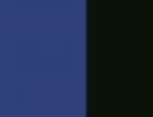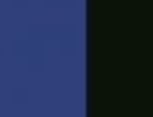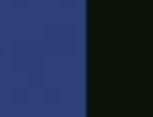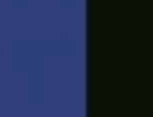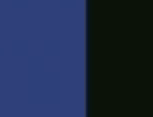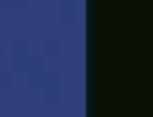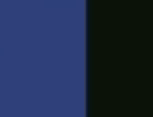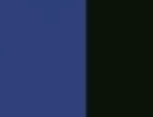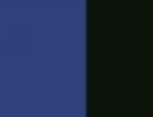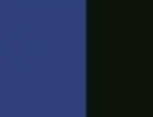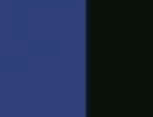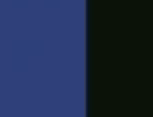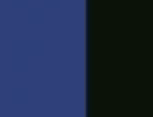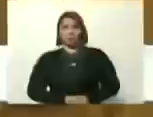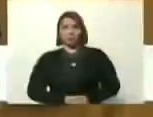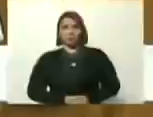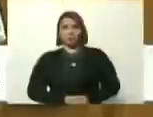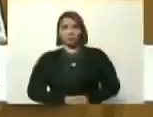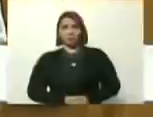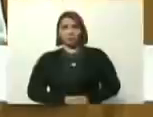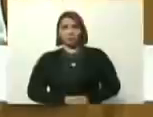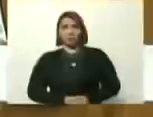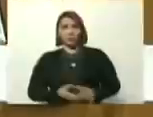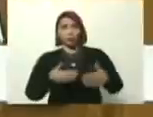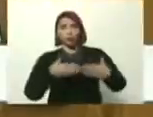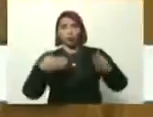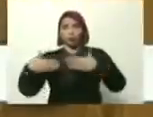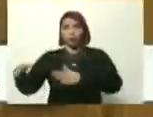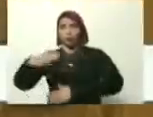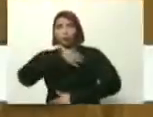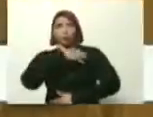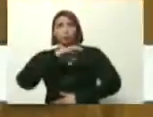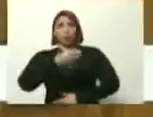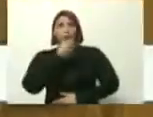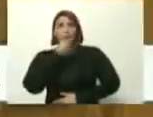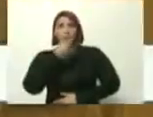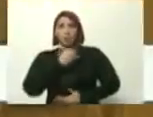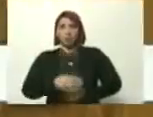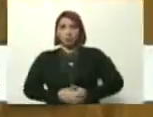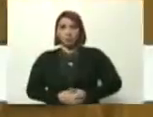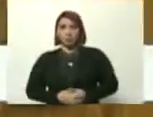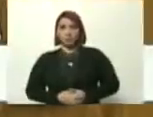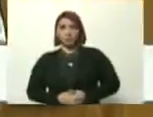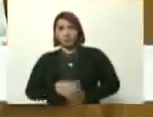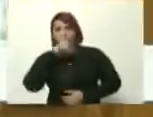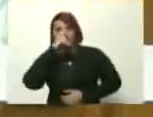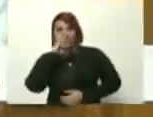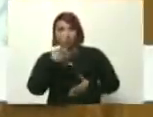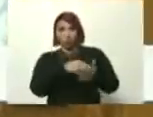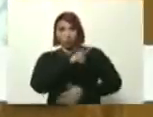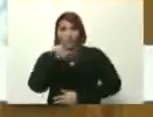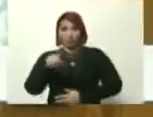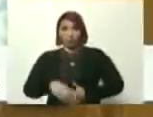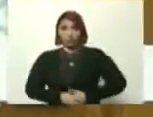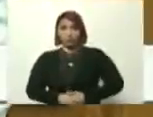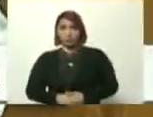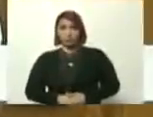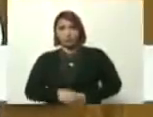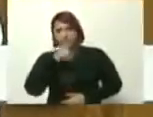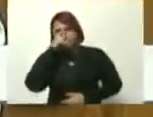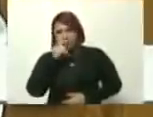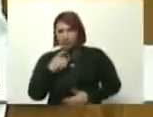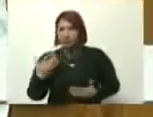producción para la seguridad y la soberanía alimentaria. El año 2021 ha sido un